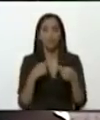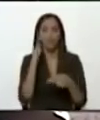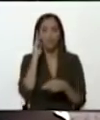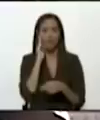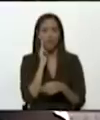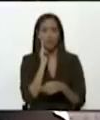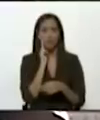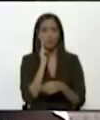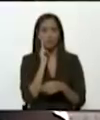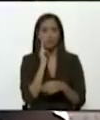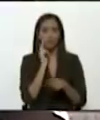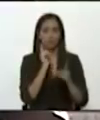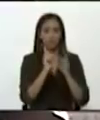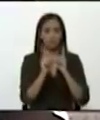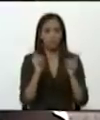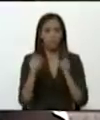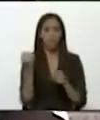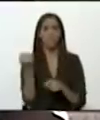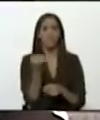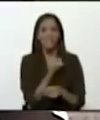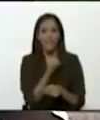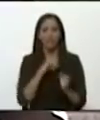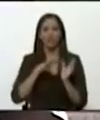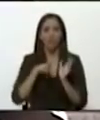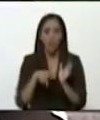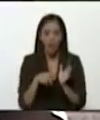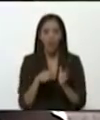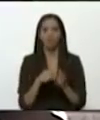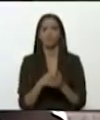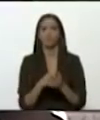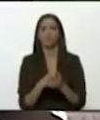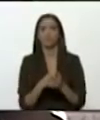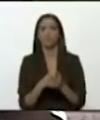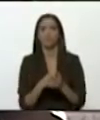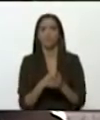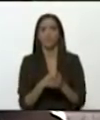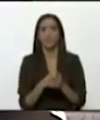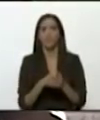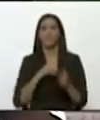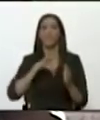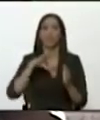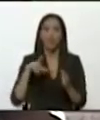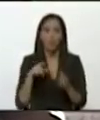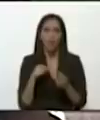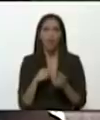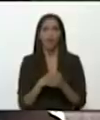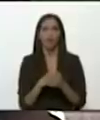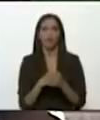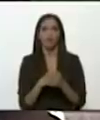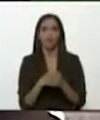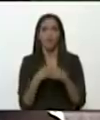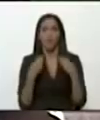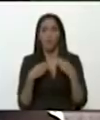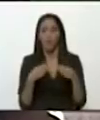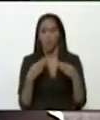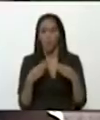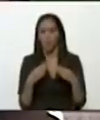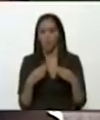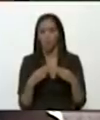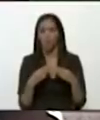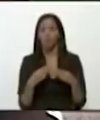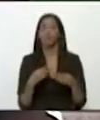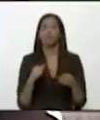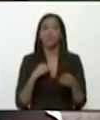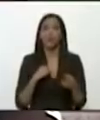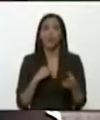bolivariana. Aquellos que mataron, robaron, asesinaron, ¿verdad? Que robaron erario público, al erario público, son